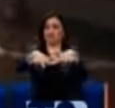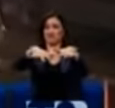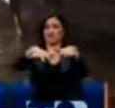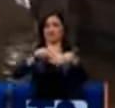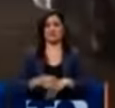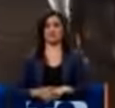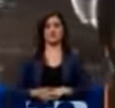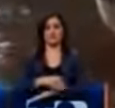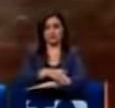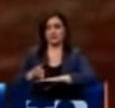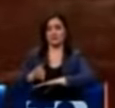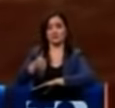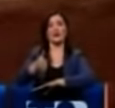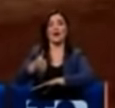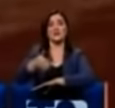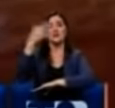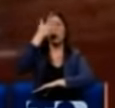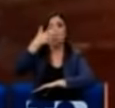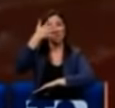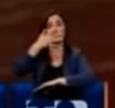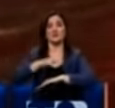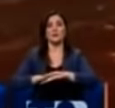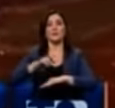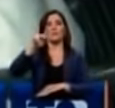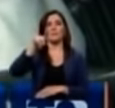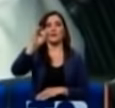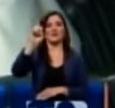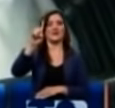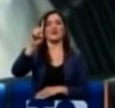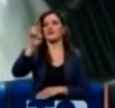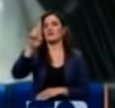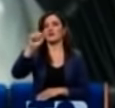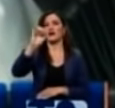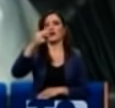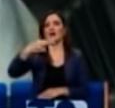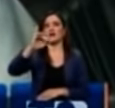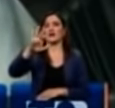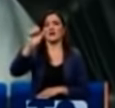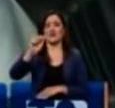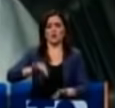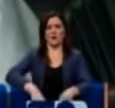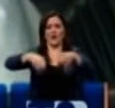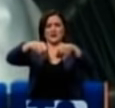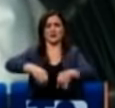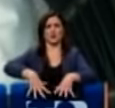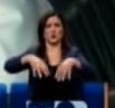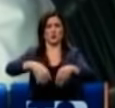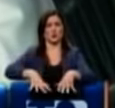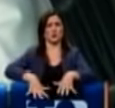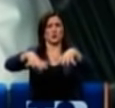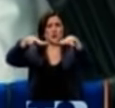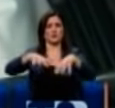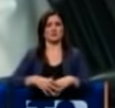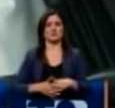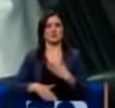Esmeraldas y Vicente Piedrahíta en el centro fue otro punto anegado. El tráfico imposible, mi niño. Donde quiera que usted vaya, el tráfico está imposible y